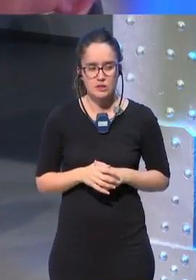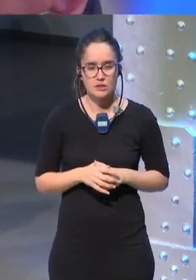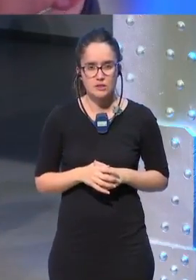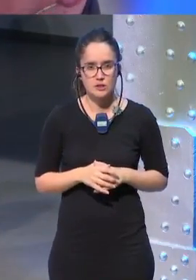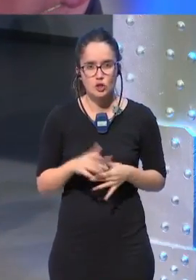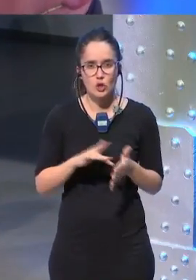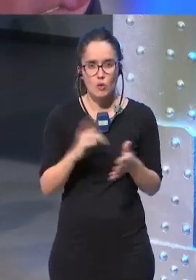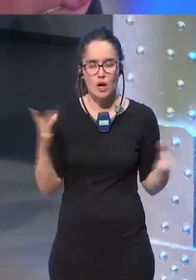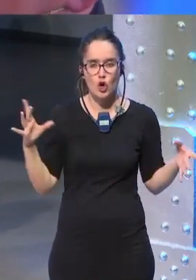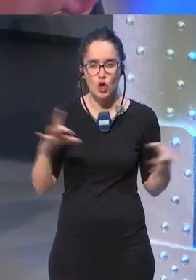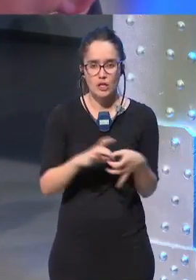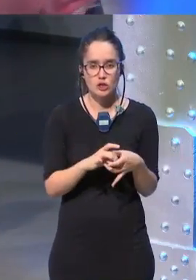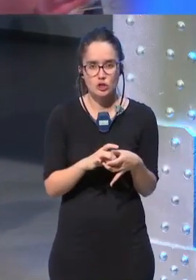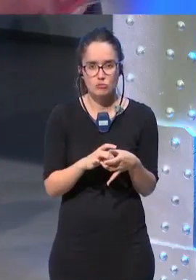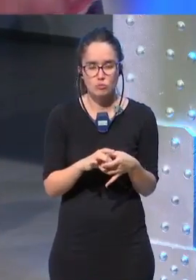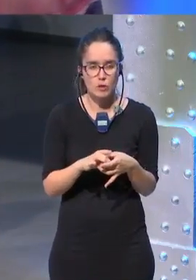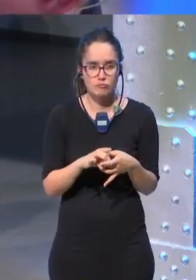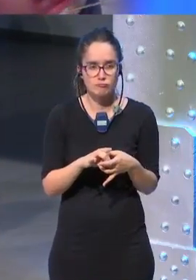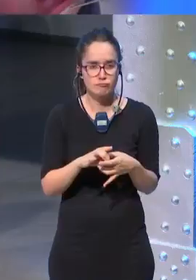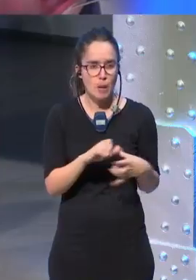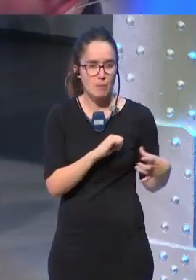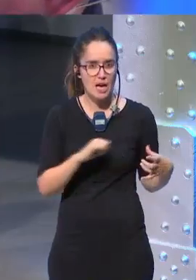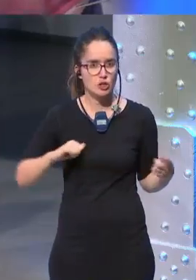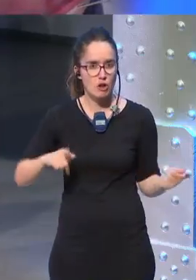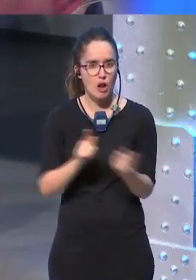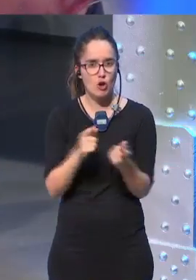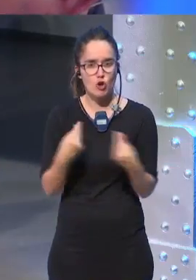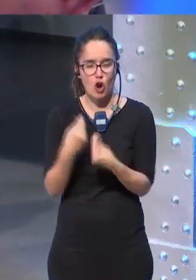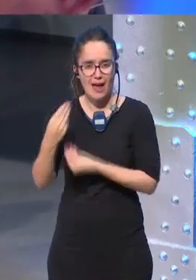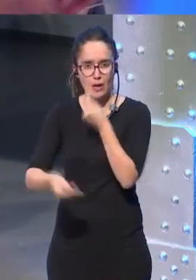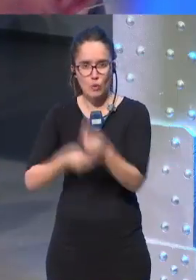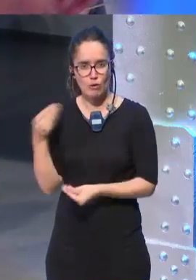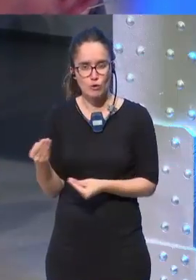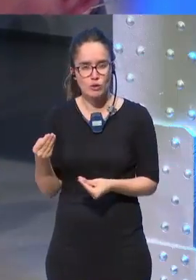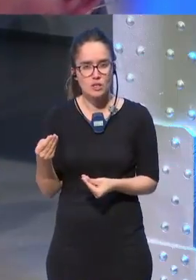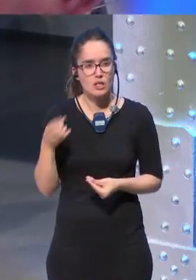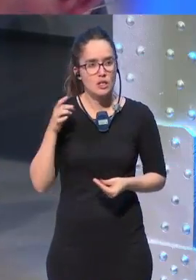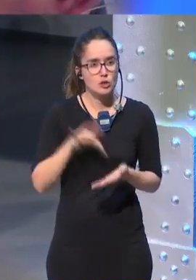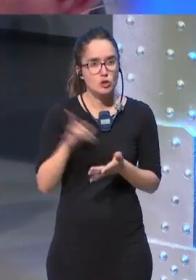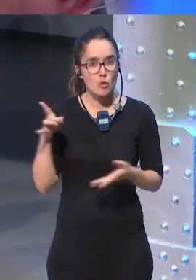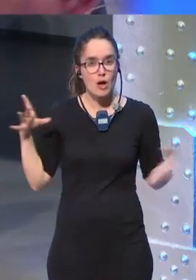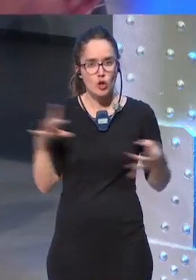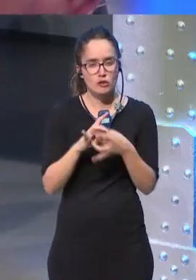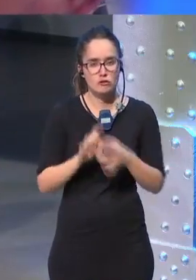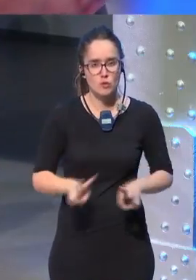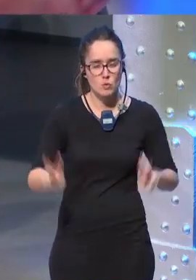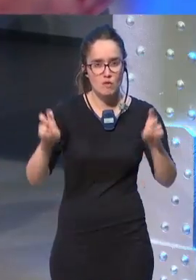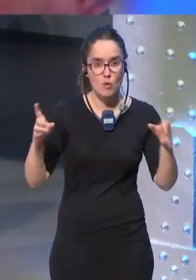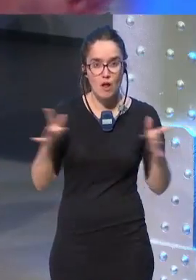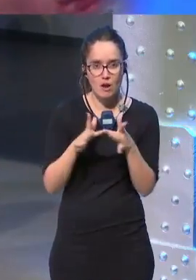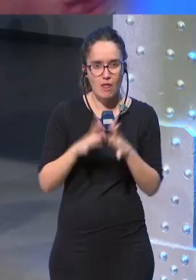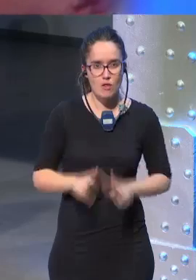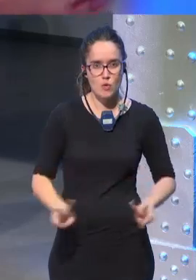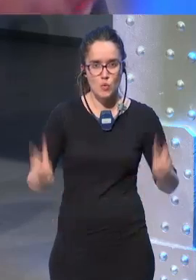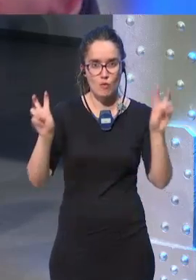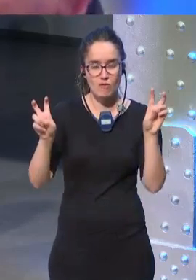Y hay una conexión muy íntima con la ejecución. Esto es una nueva conexión, una nueva